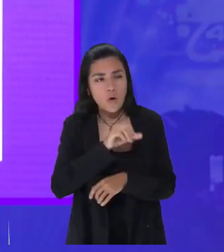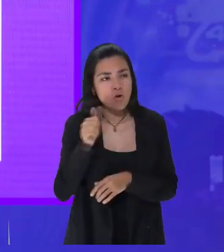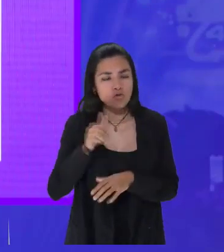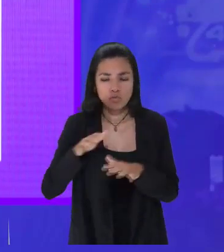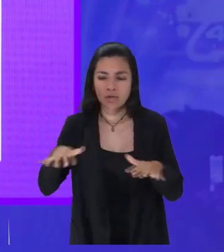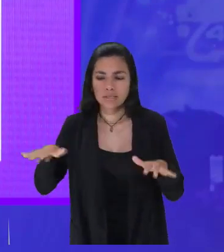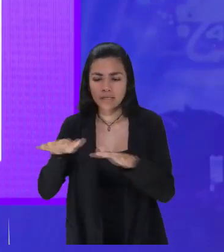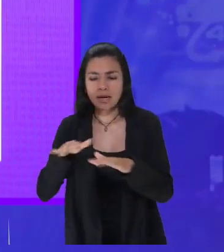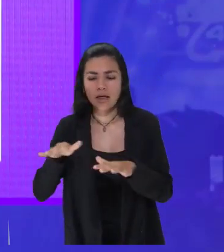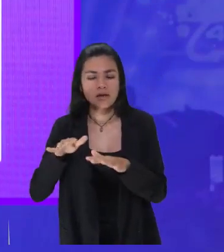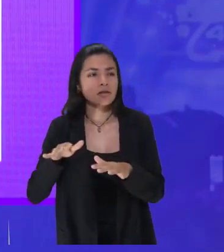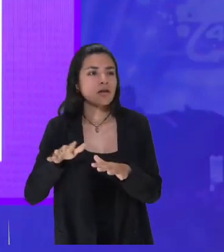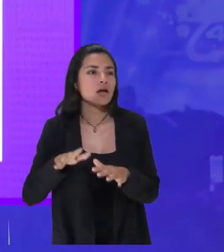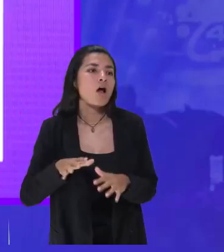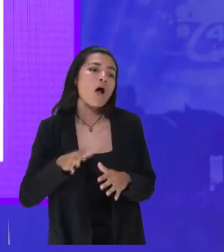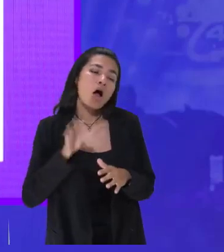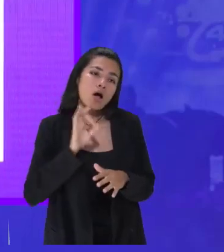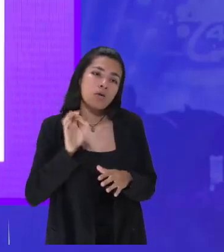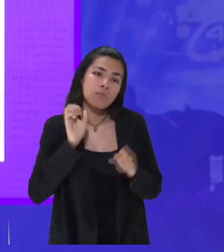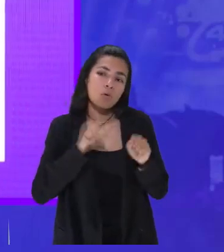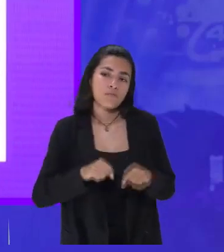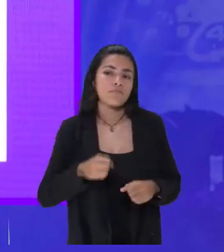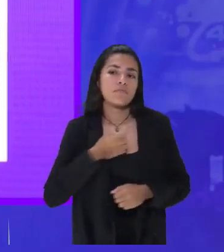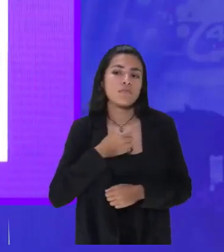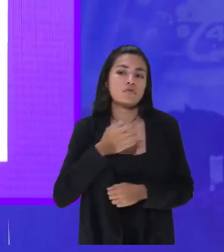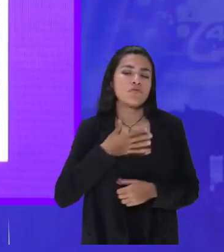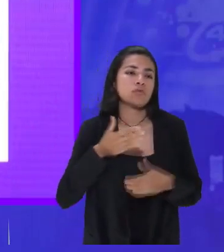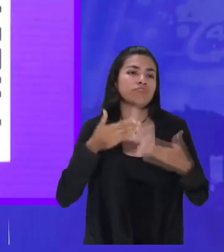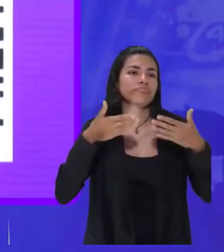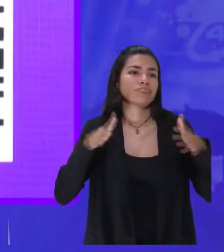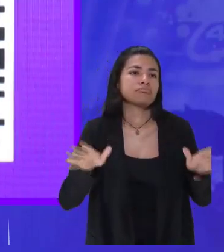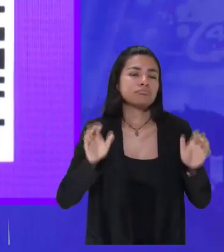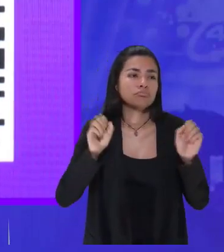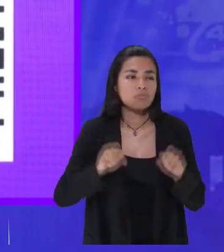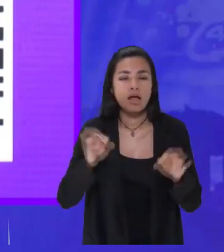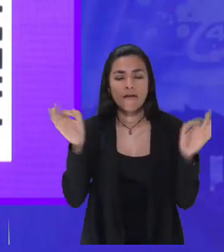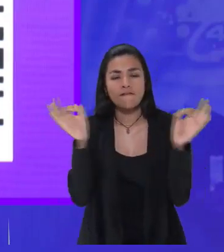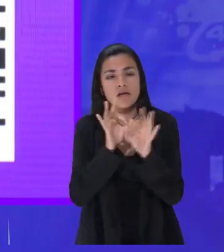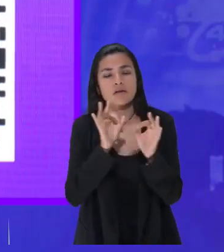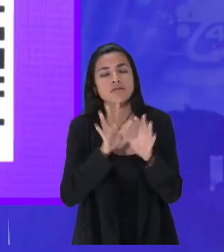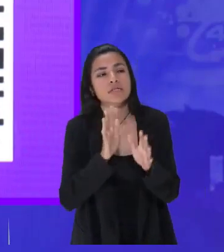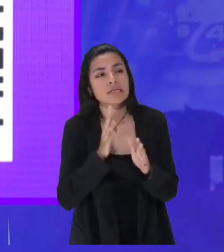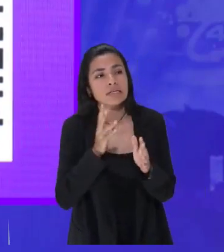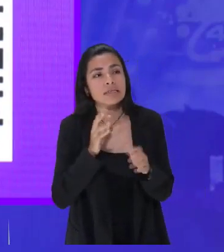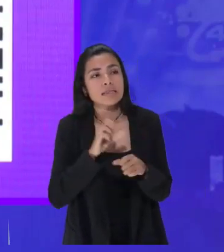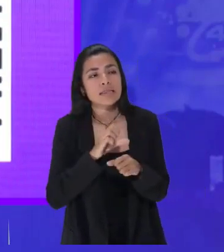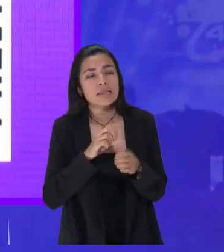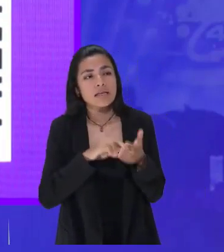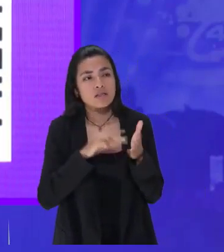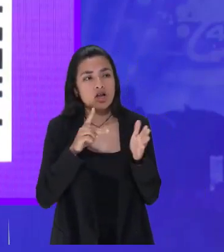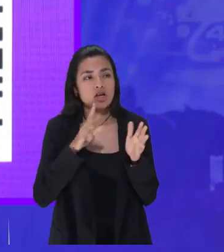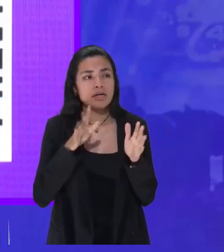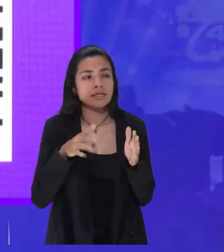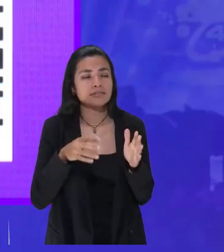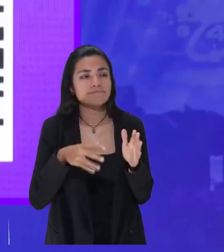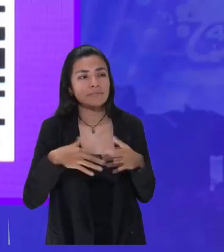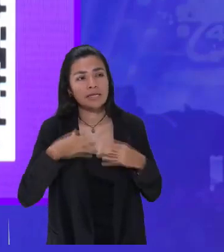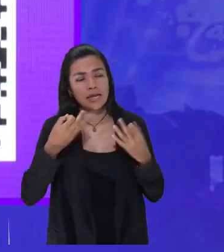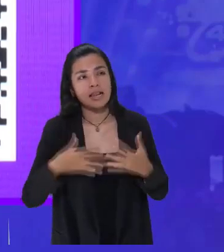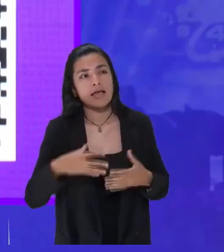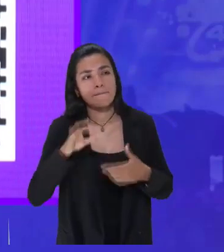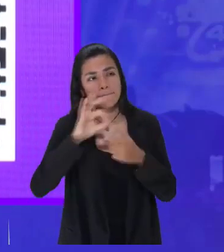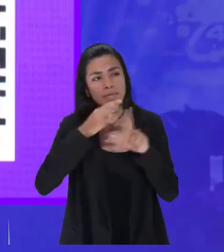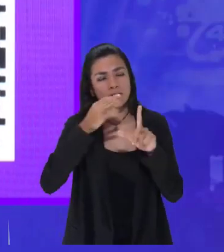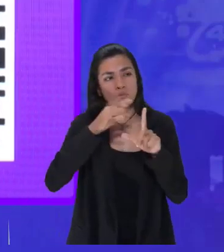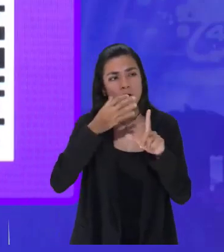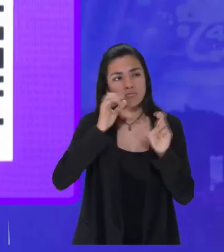como una oportunidad para aliados que digan, yo me quiero enfocar en desarrollar tecnologías de realidad virtual enfocada a pacientes y podamos